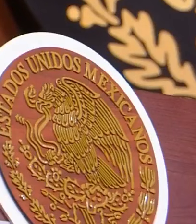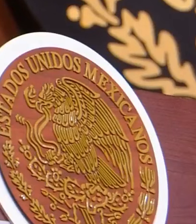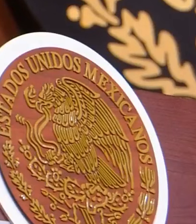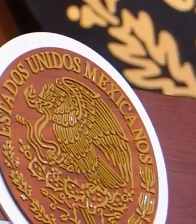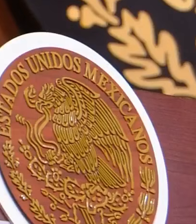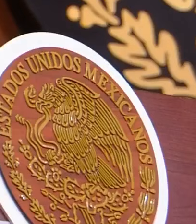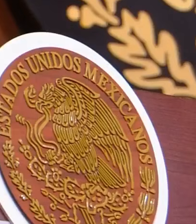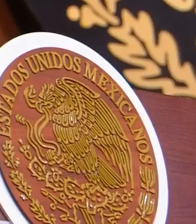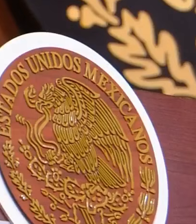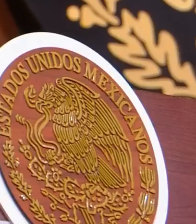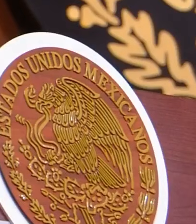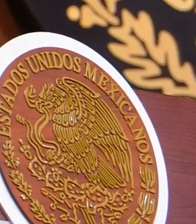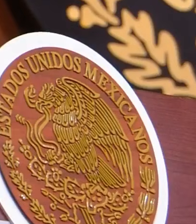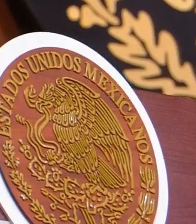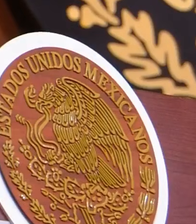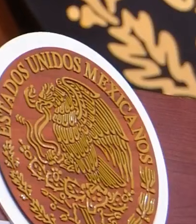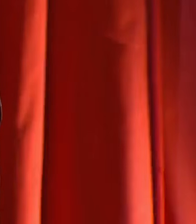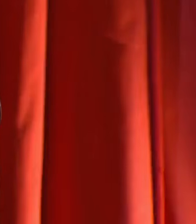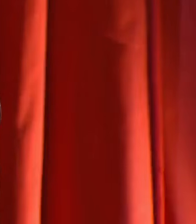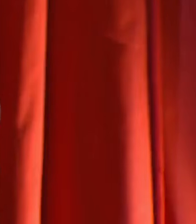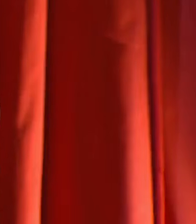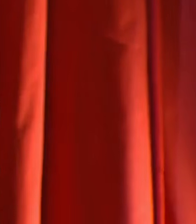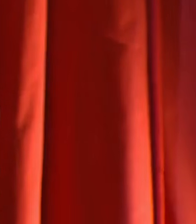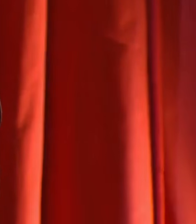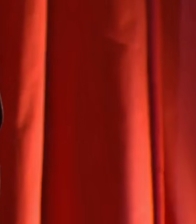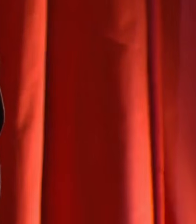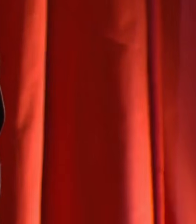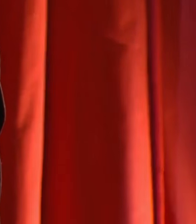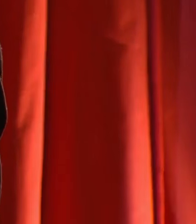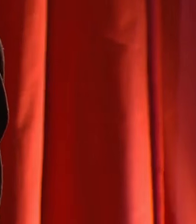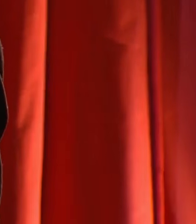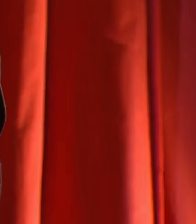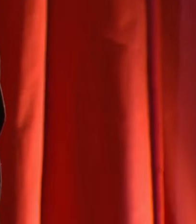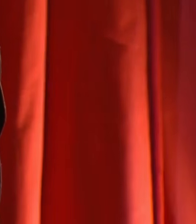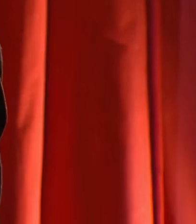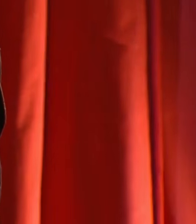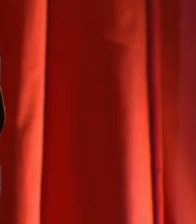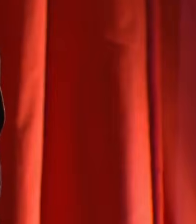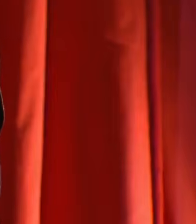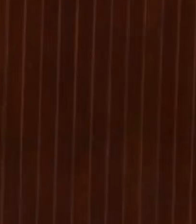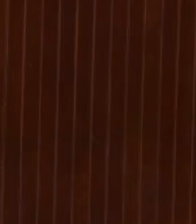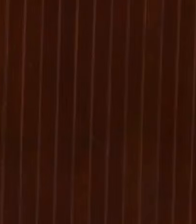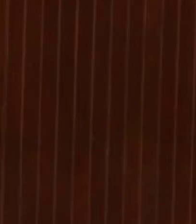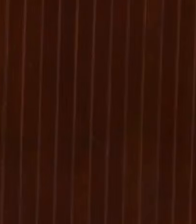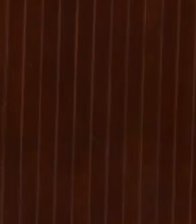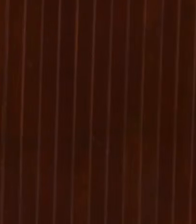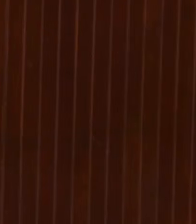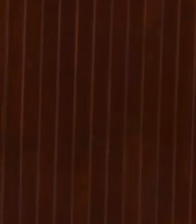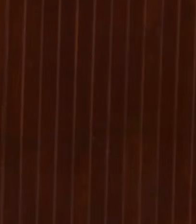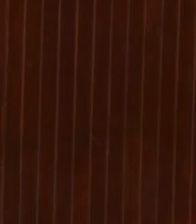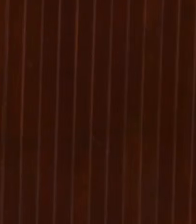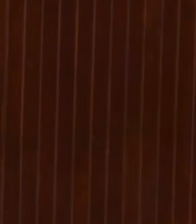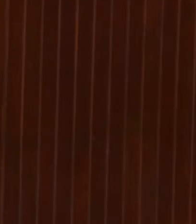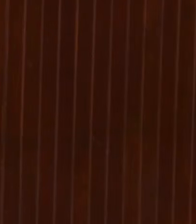25, 27 y 28 y sus leyes secundarias, que revierten la reforma energética de